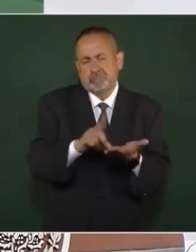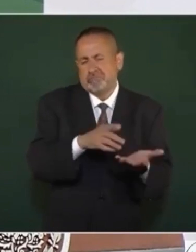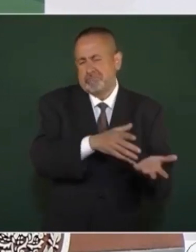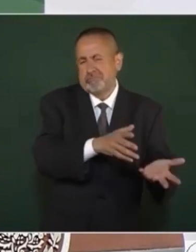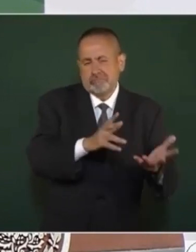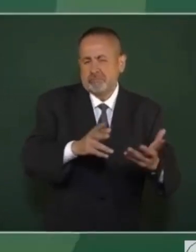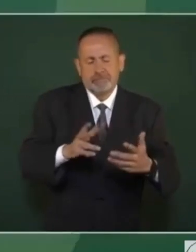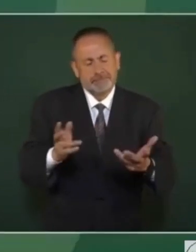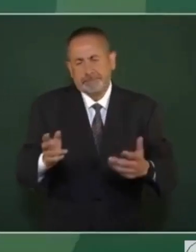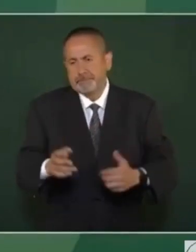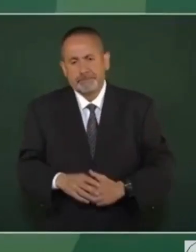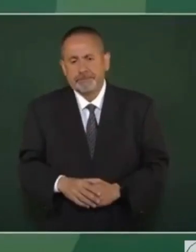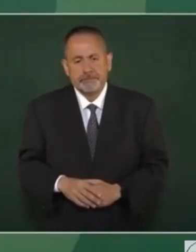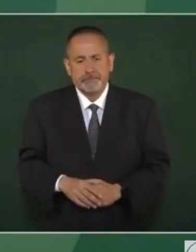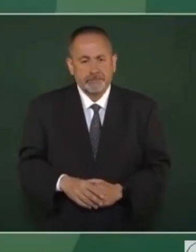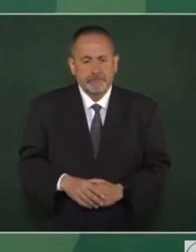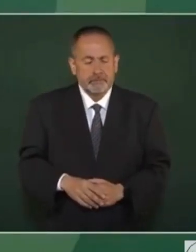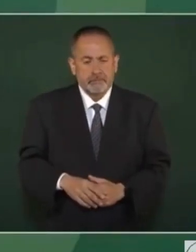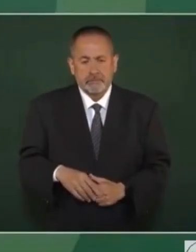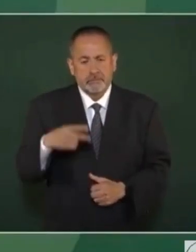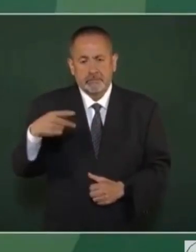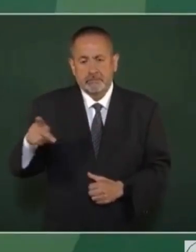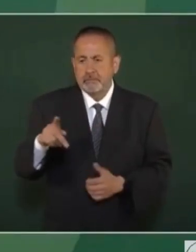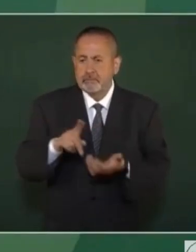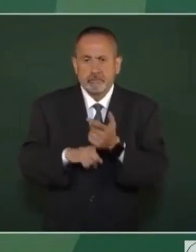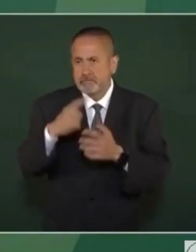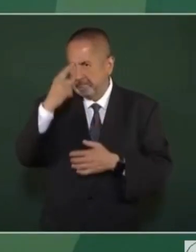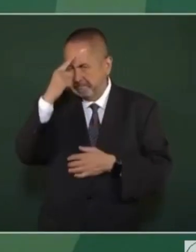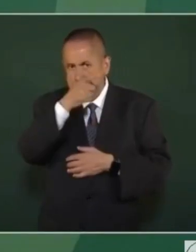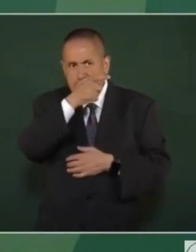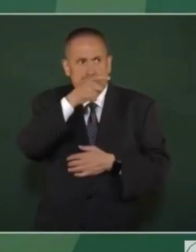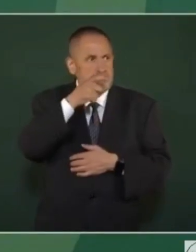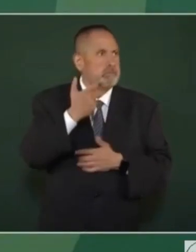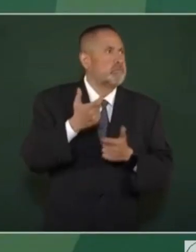Es una forma de vida muy materialista.